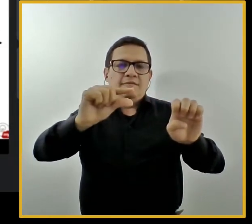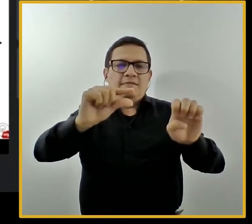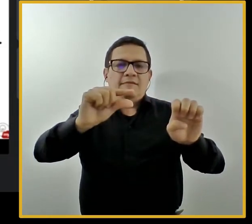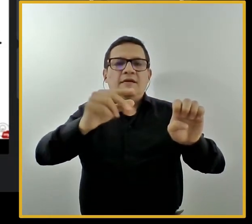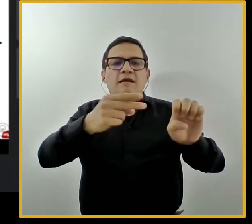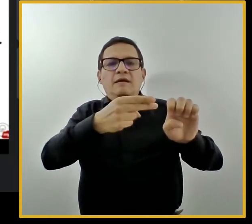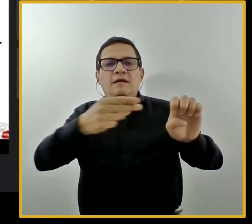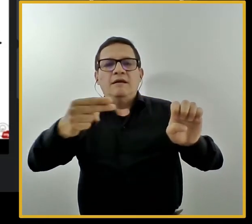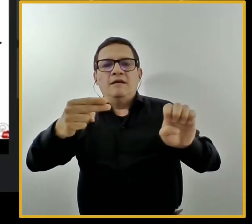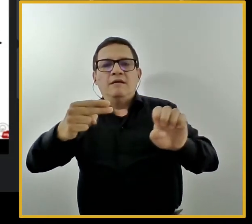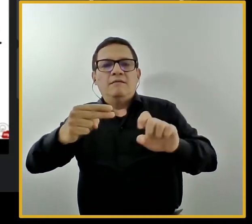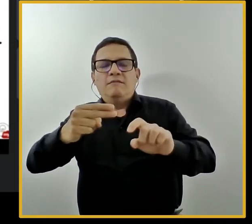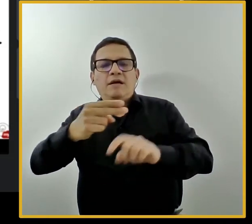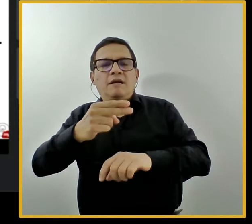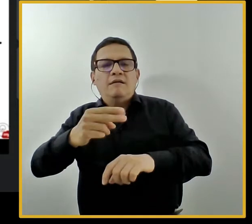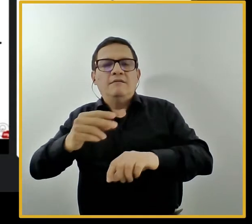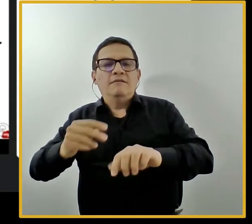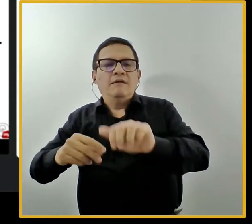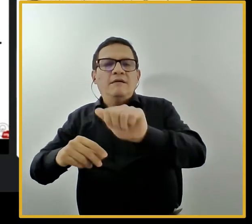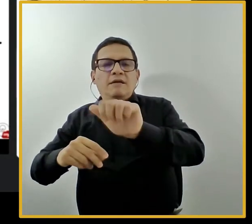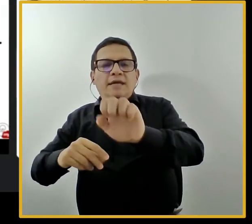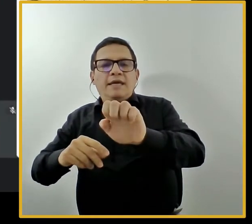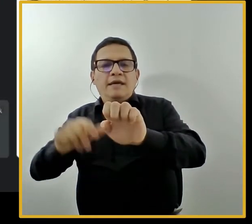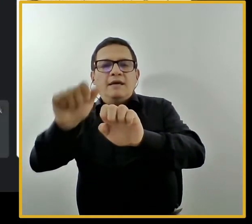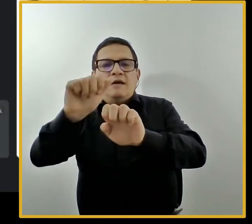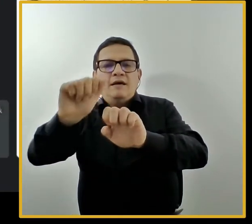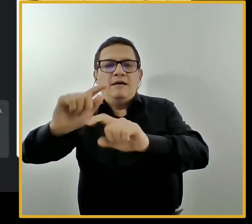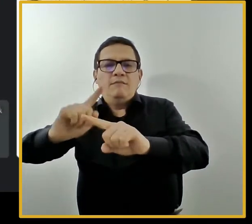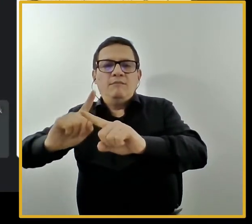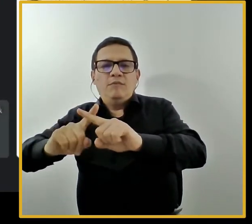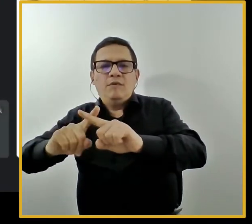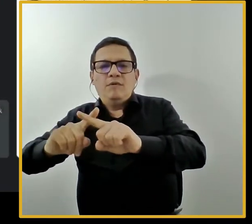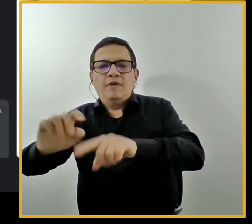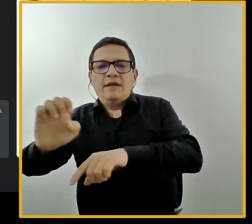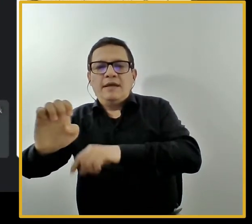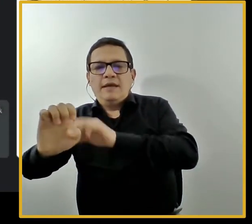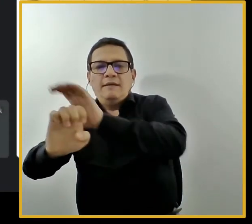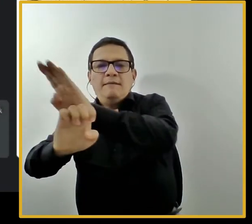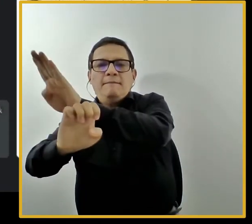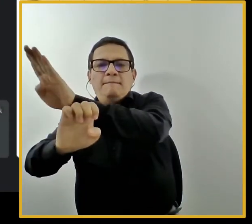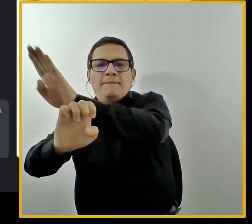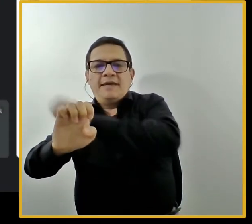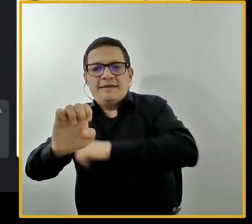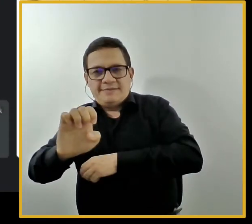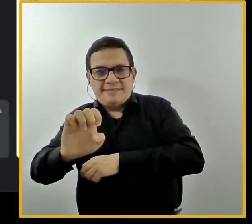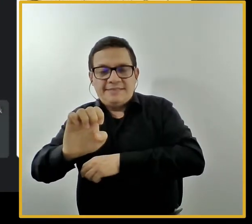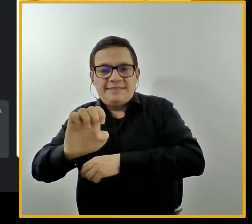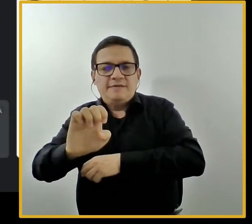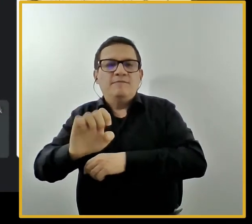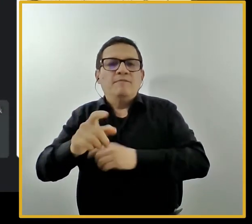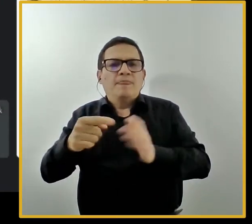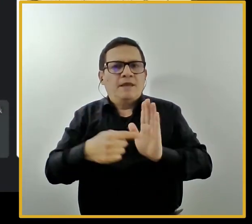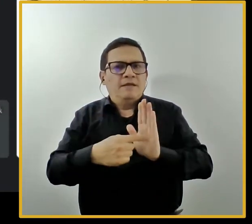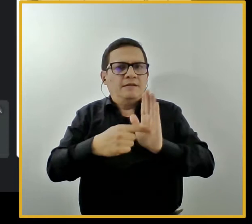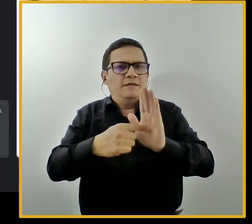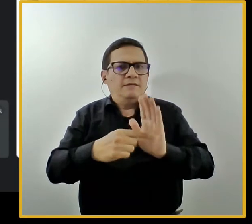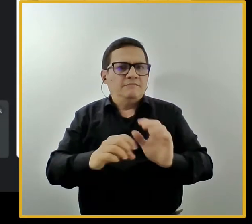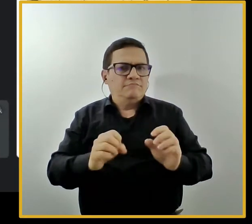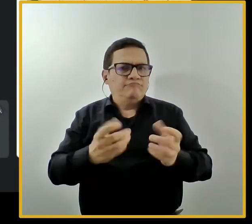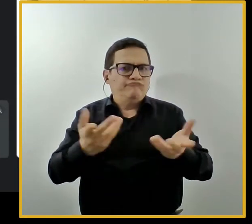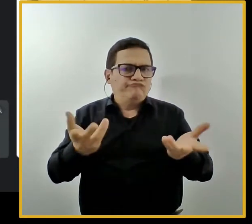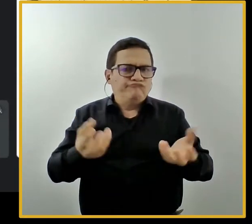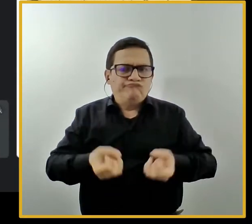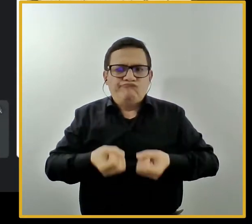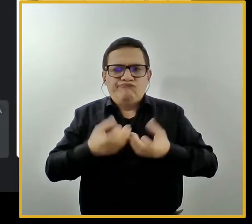b, ¿cierto? Entonces, cuando nosotros hablamos allí que yo puedo expresar esto,